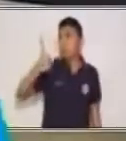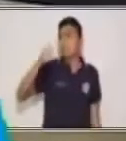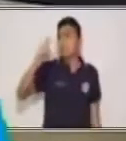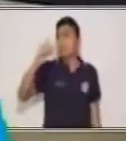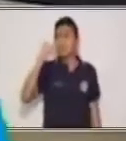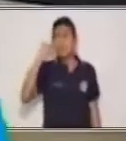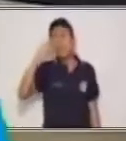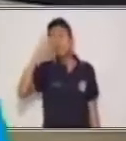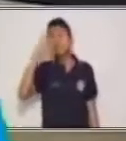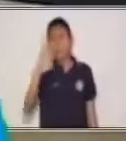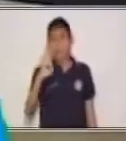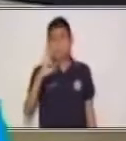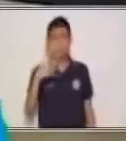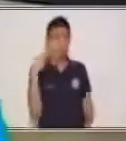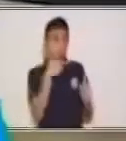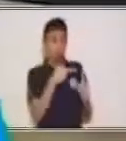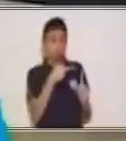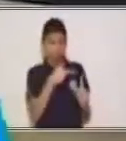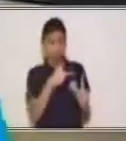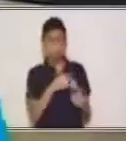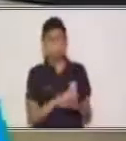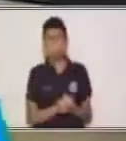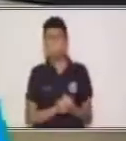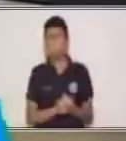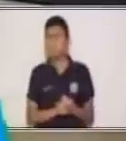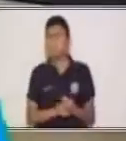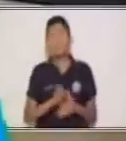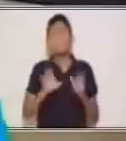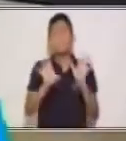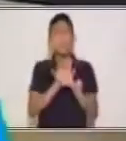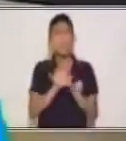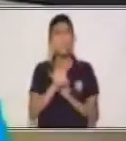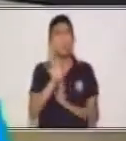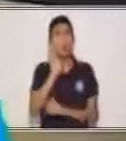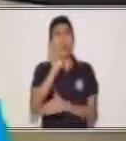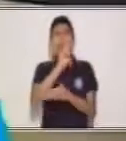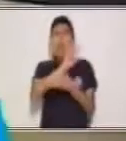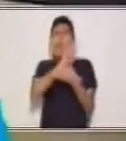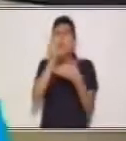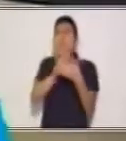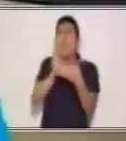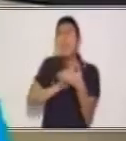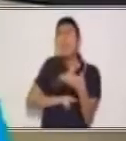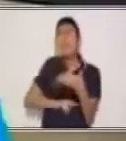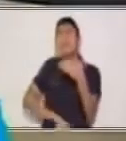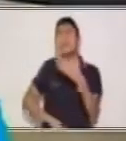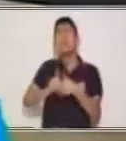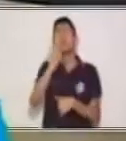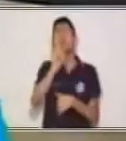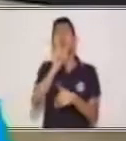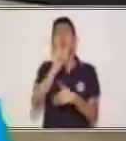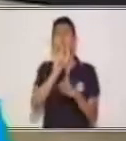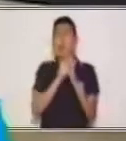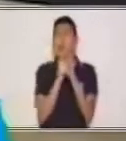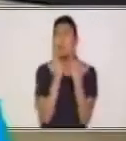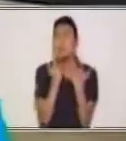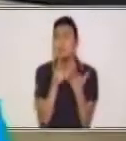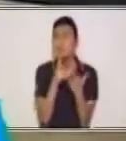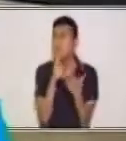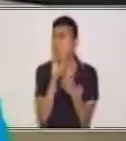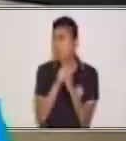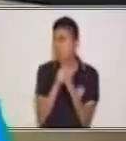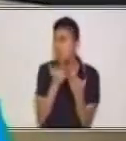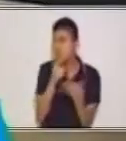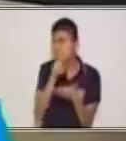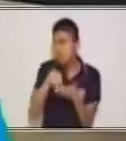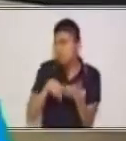Si se dan cuenta, la oración dice, leí un libro. No está diciendo quién lo está leyendo. Pero si